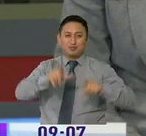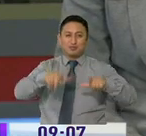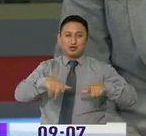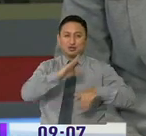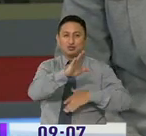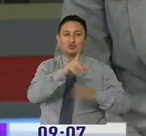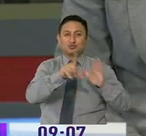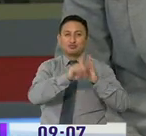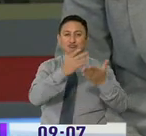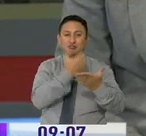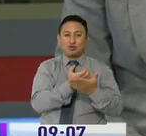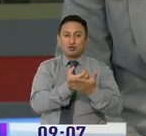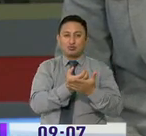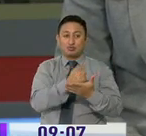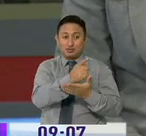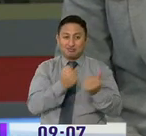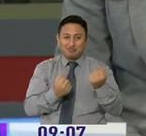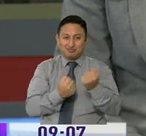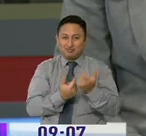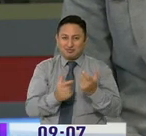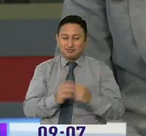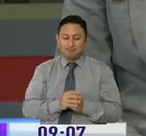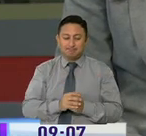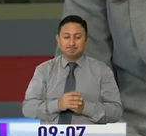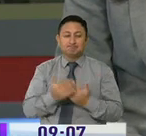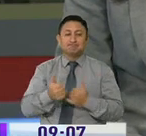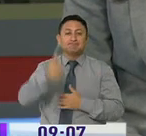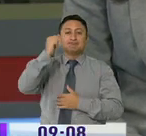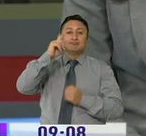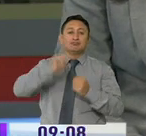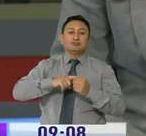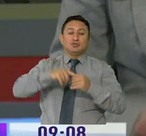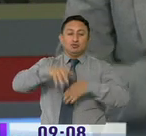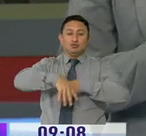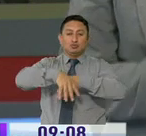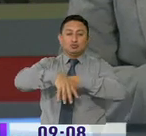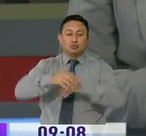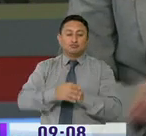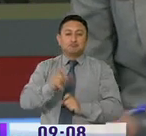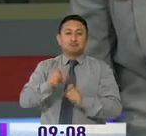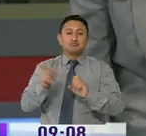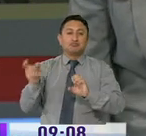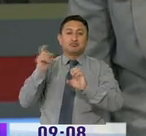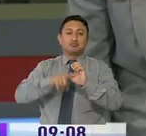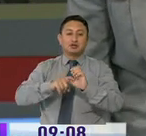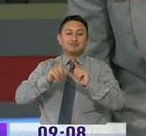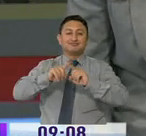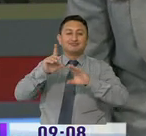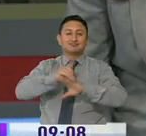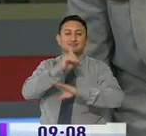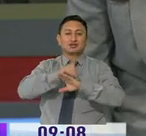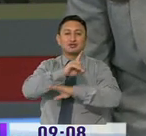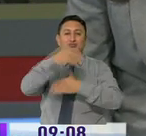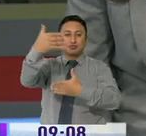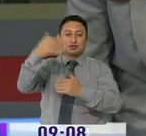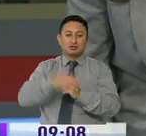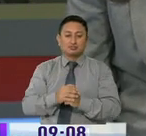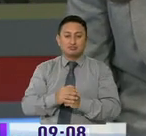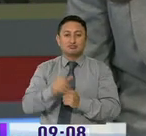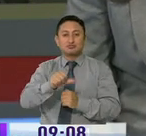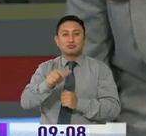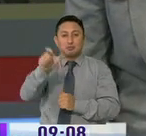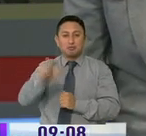medidas económicas adoptadas por su gobierno se desarrolló en la ciudad de Quito. Entre los asistentes estuvieron diferentes dirigentes políticos